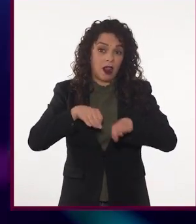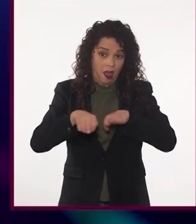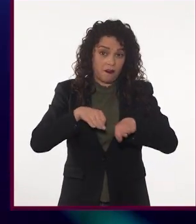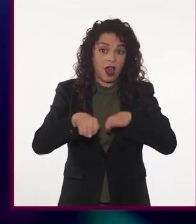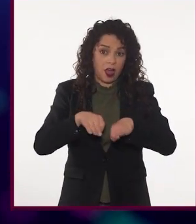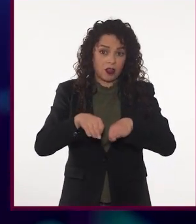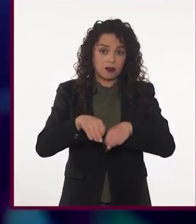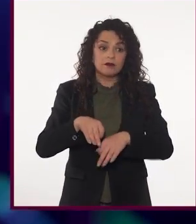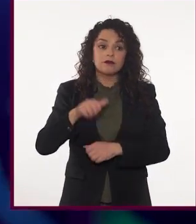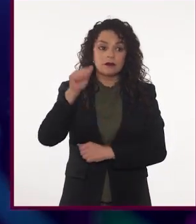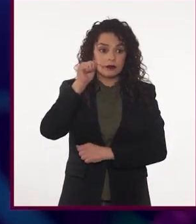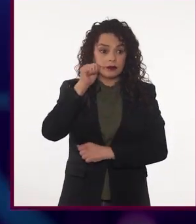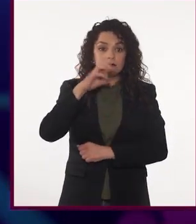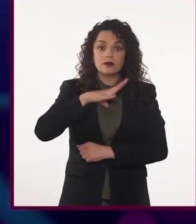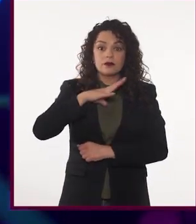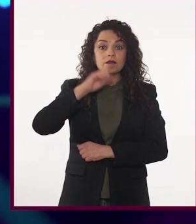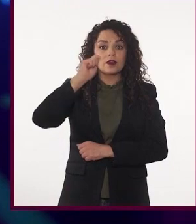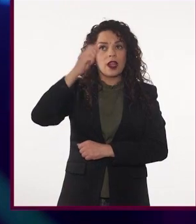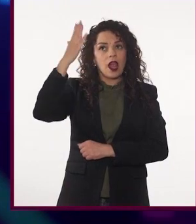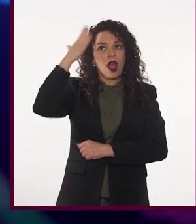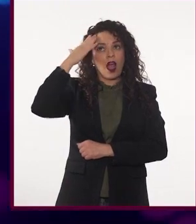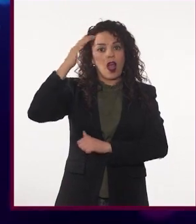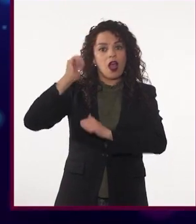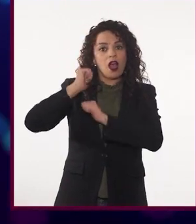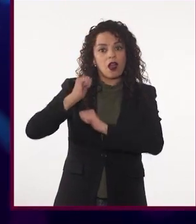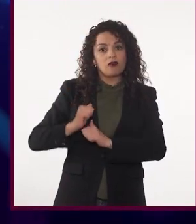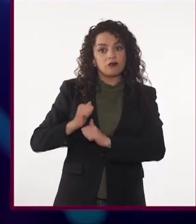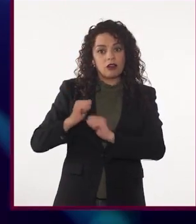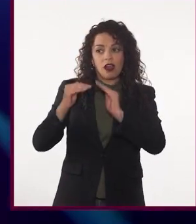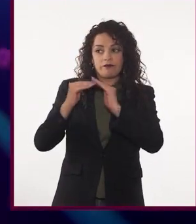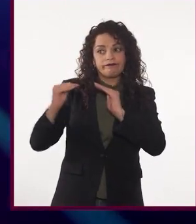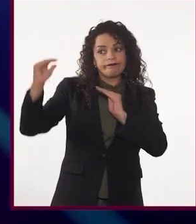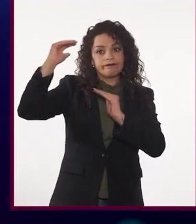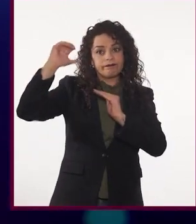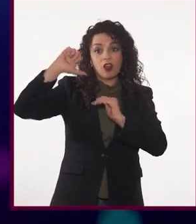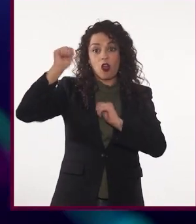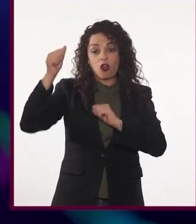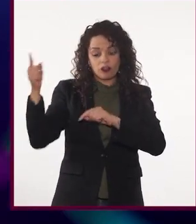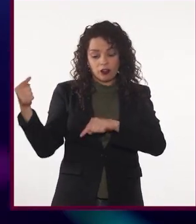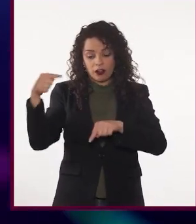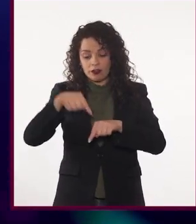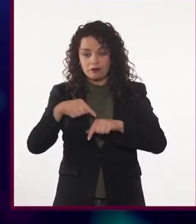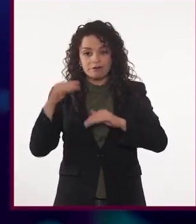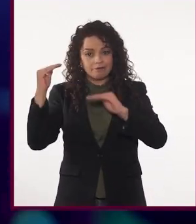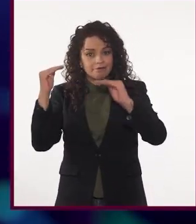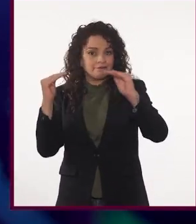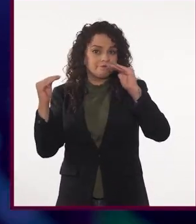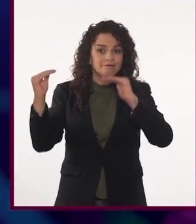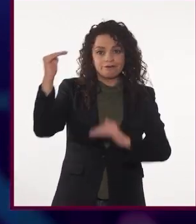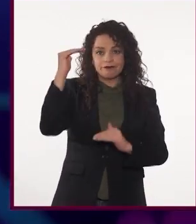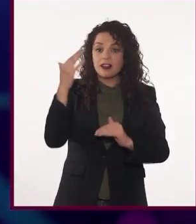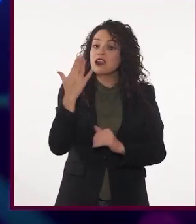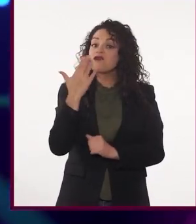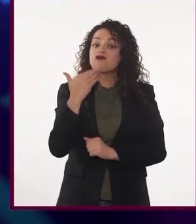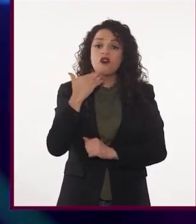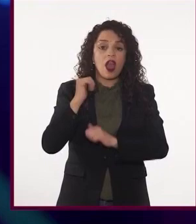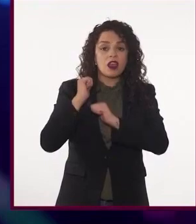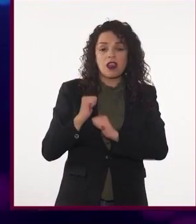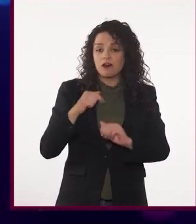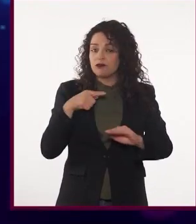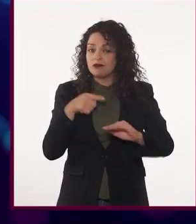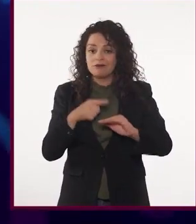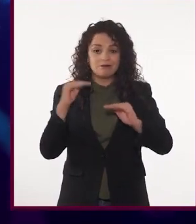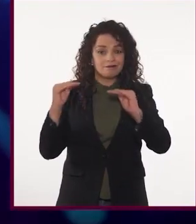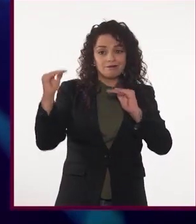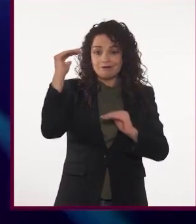siempre hay una posición de autoridad contra otra persona que no tiene esa autoridad. Yo